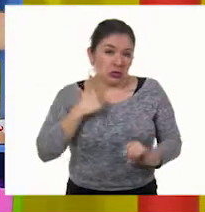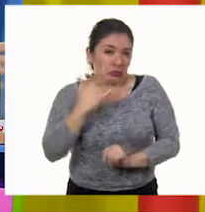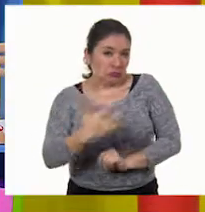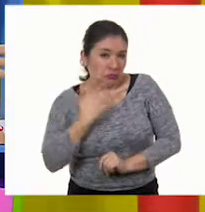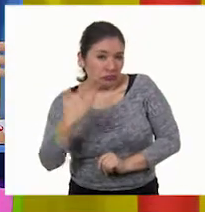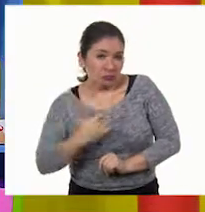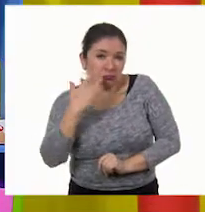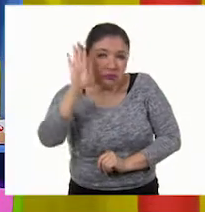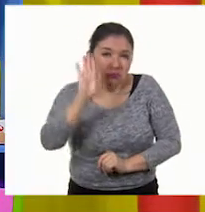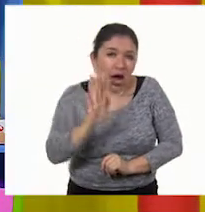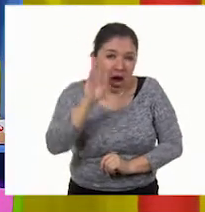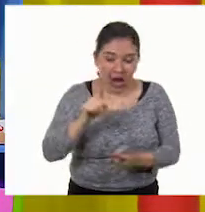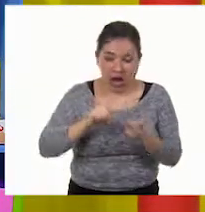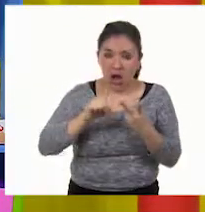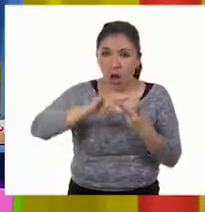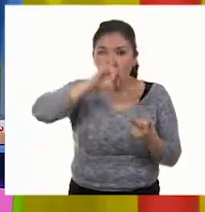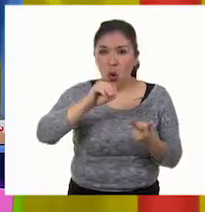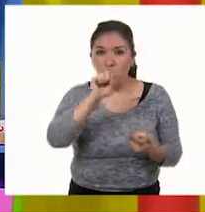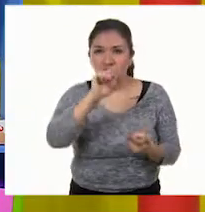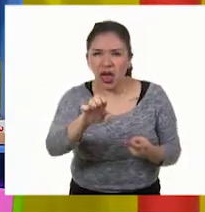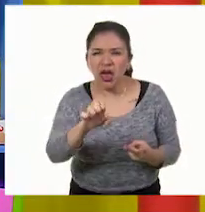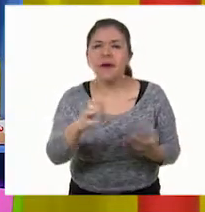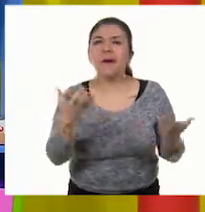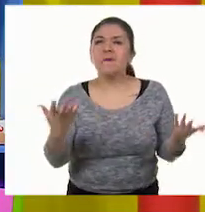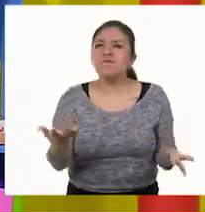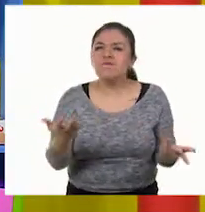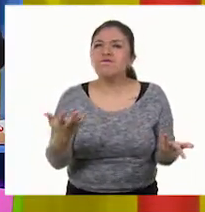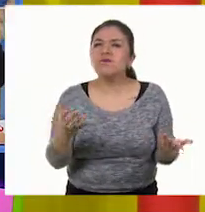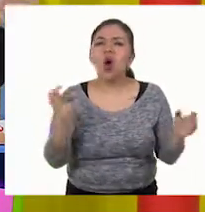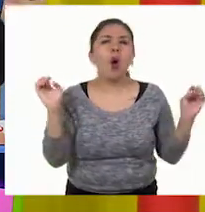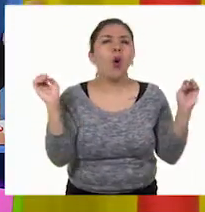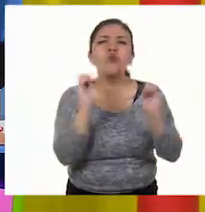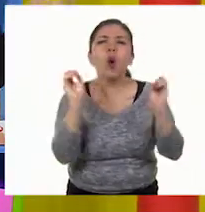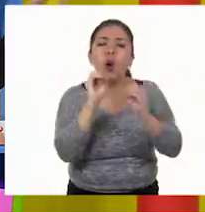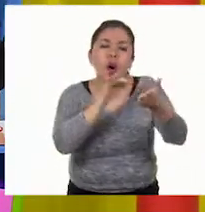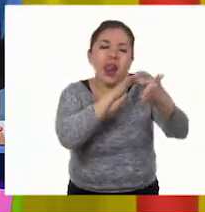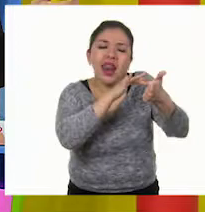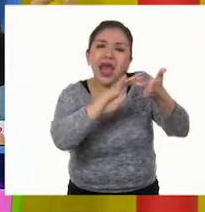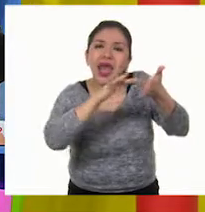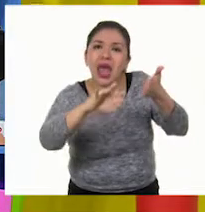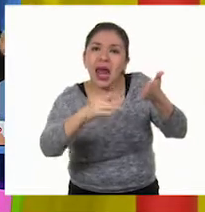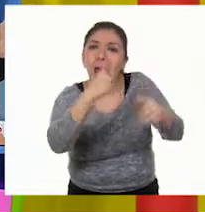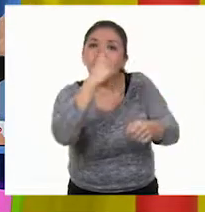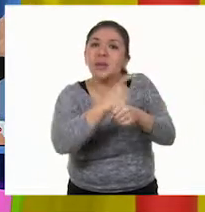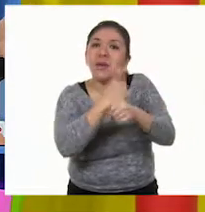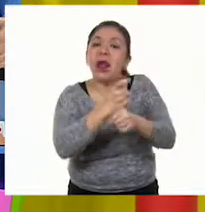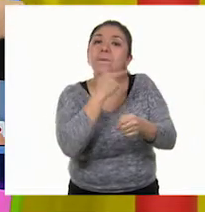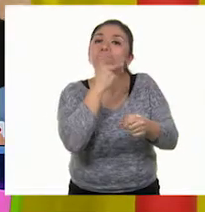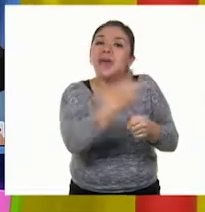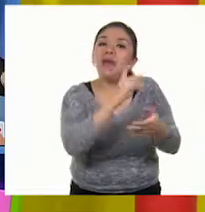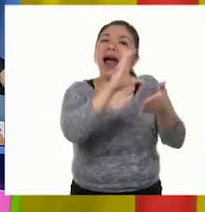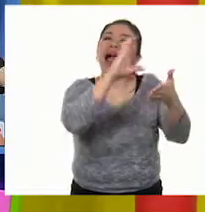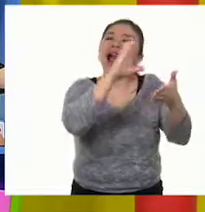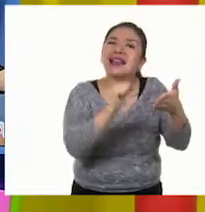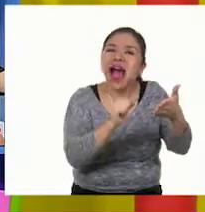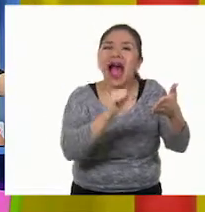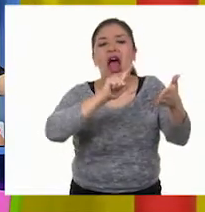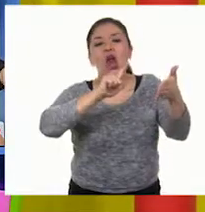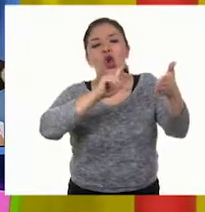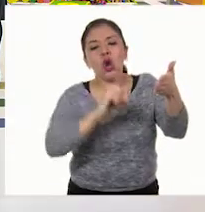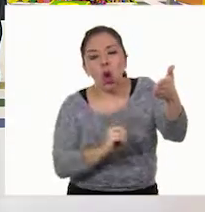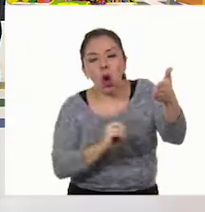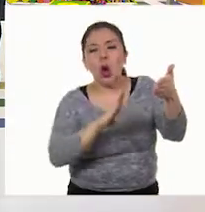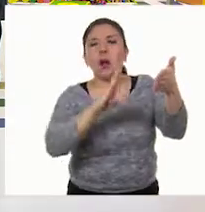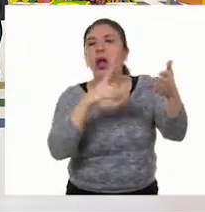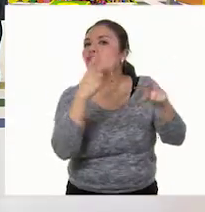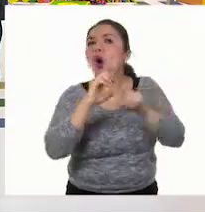siento que a José tal vez no se guió por la primera sílaba de la palabra. Así es. Con la que estamos